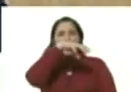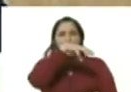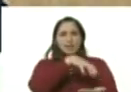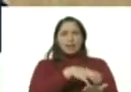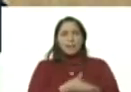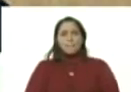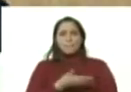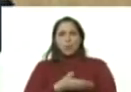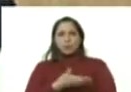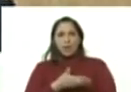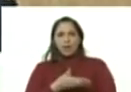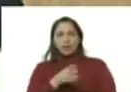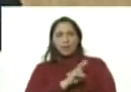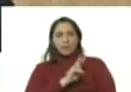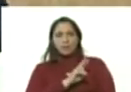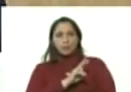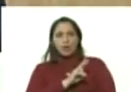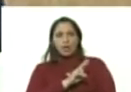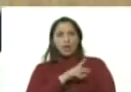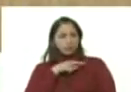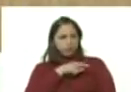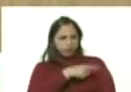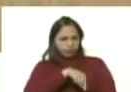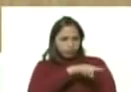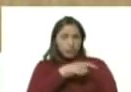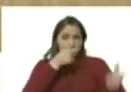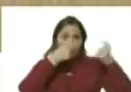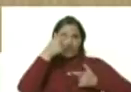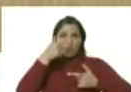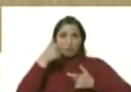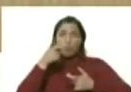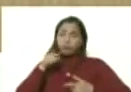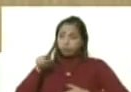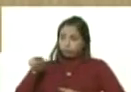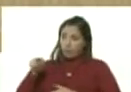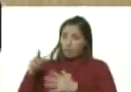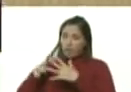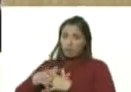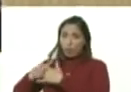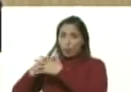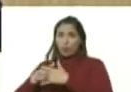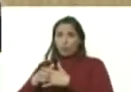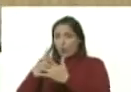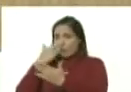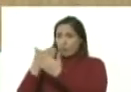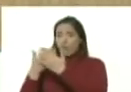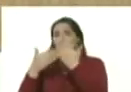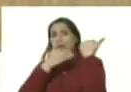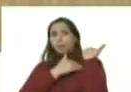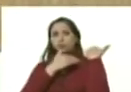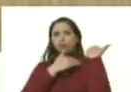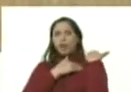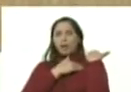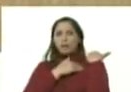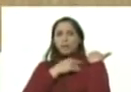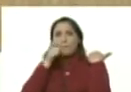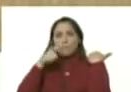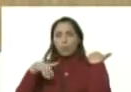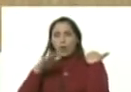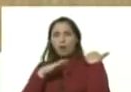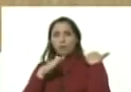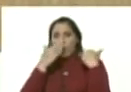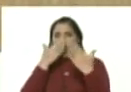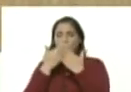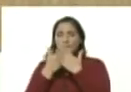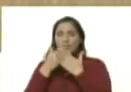chavismo? ¿Quién puede negarlo? Bueno, serán responsables ellos, ante su pueblo y ante la historia, del odio que están sembrando en